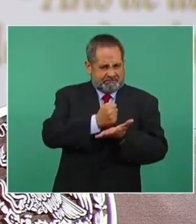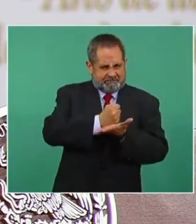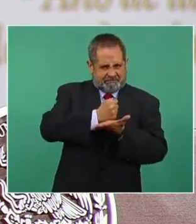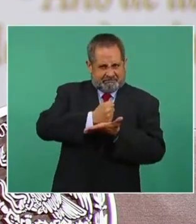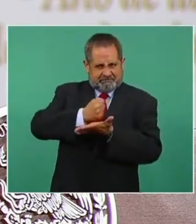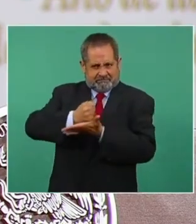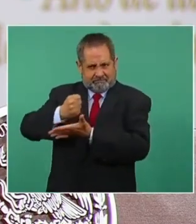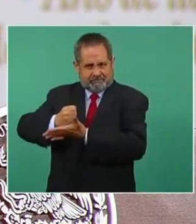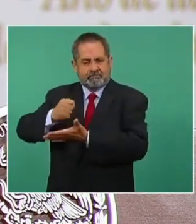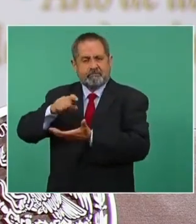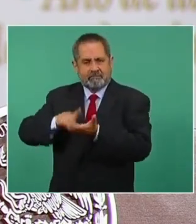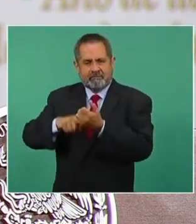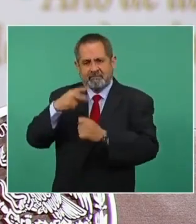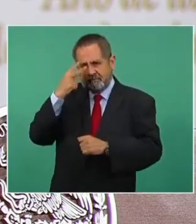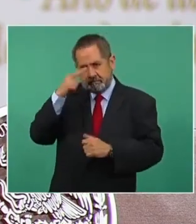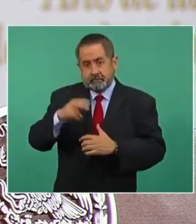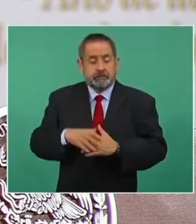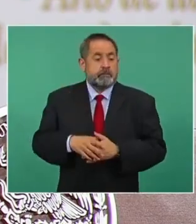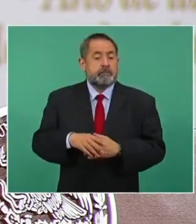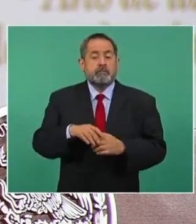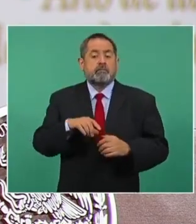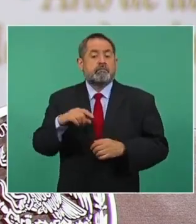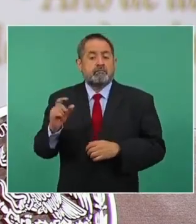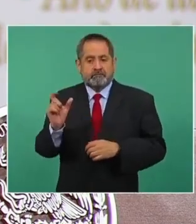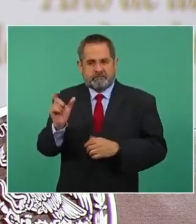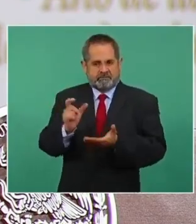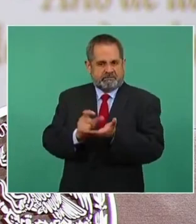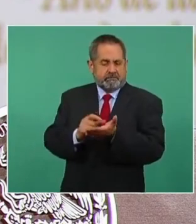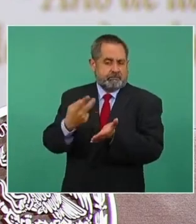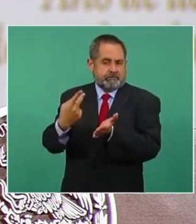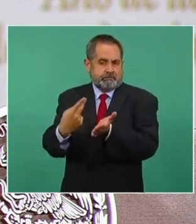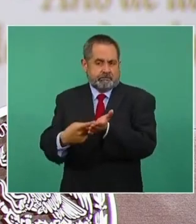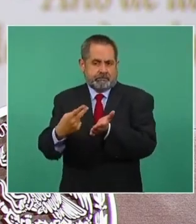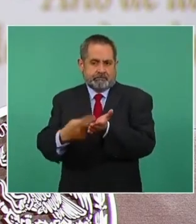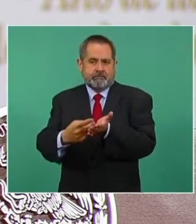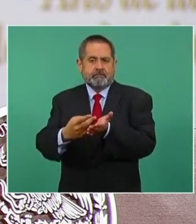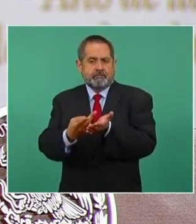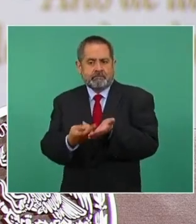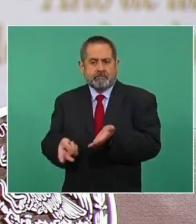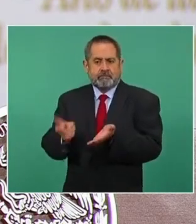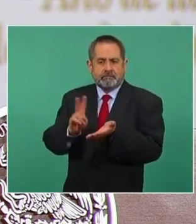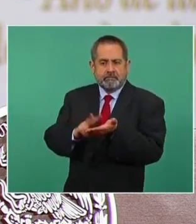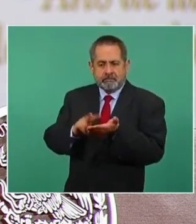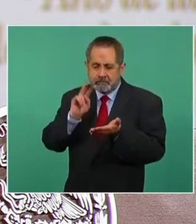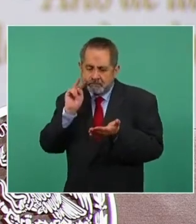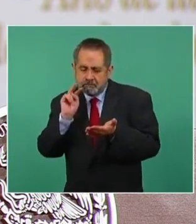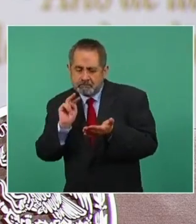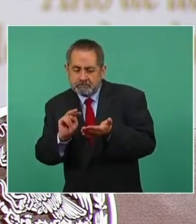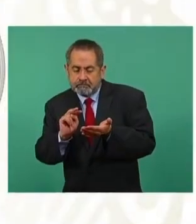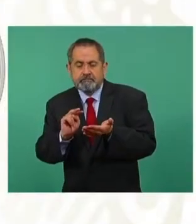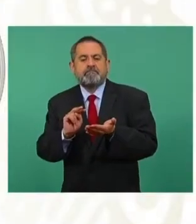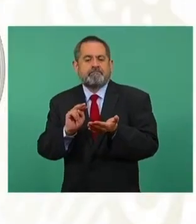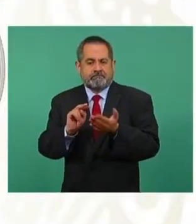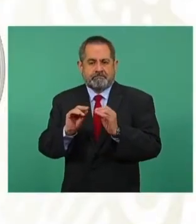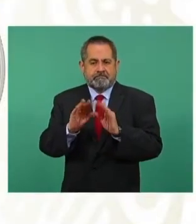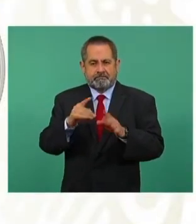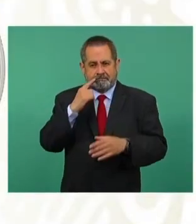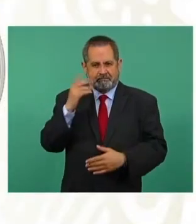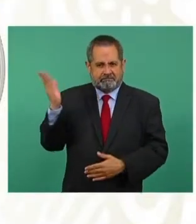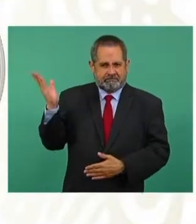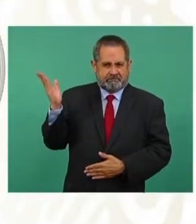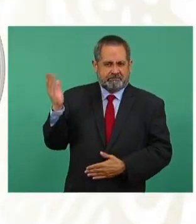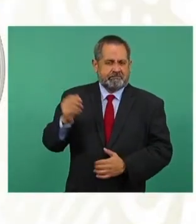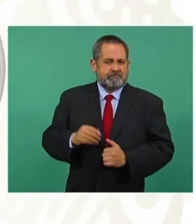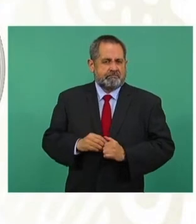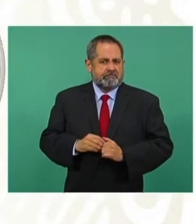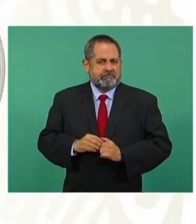M. En cuanto a la moneda de plata, el reverso de la pieza de metal fino ostenta en la parte central el águila